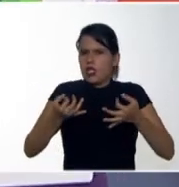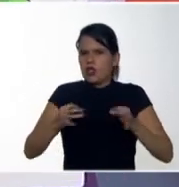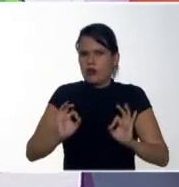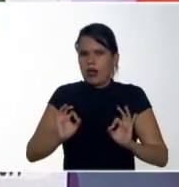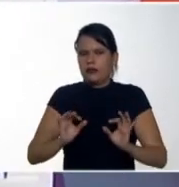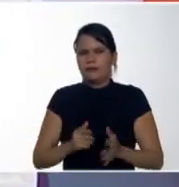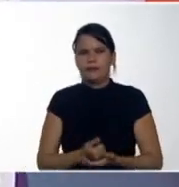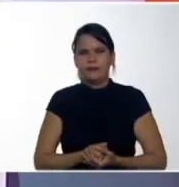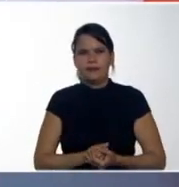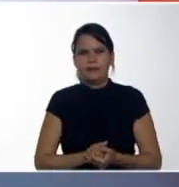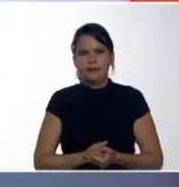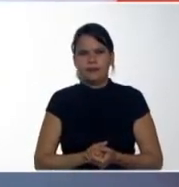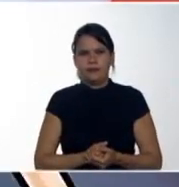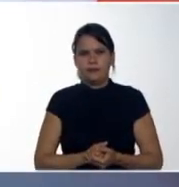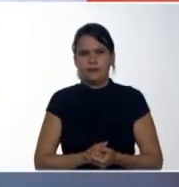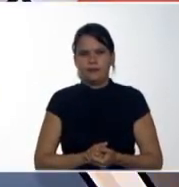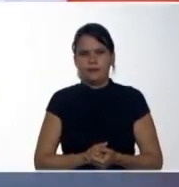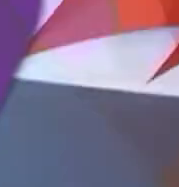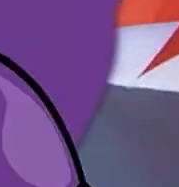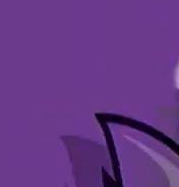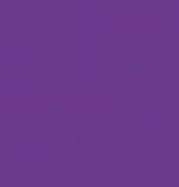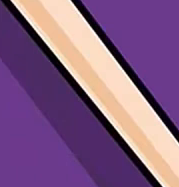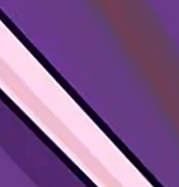es algo común.